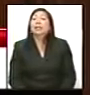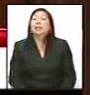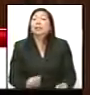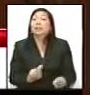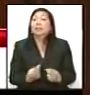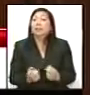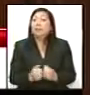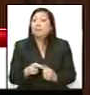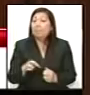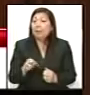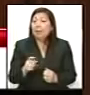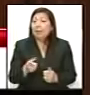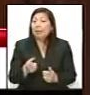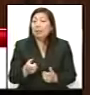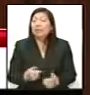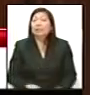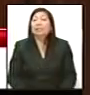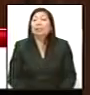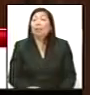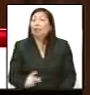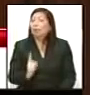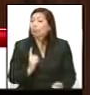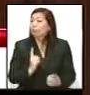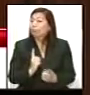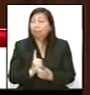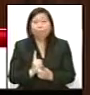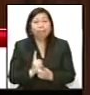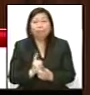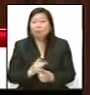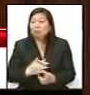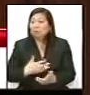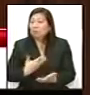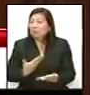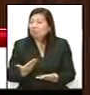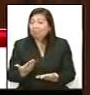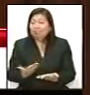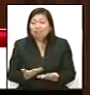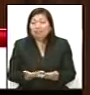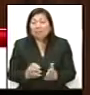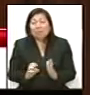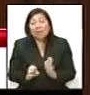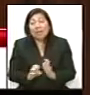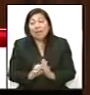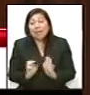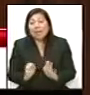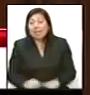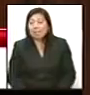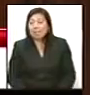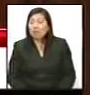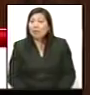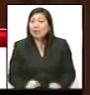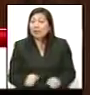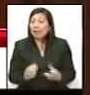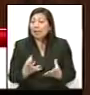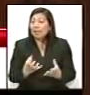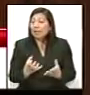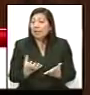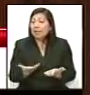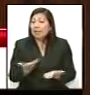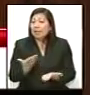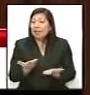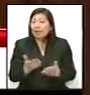con lo penal es tangencial y no directa porque la empresa no puede ir presa, por ejemplo, si quiere ser sometida tiene que